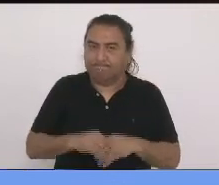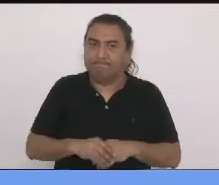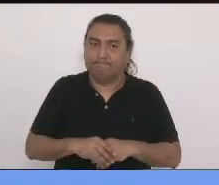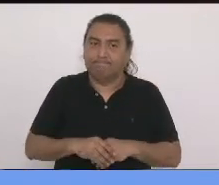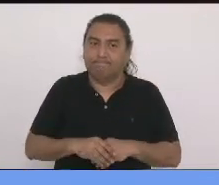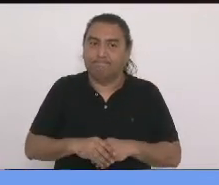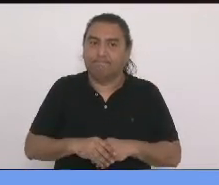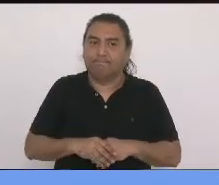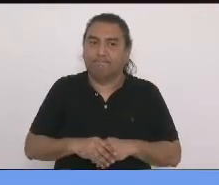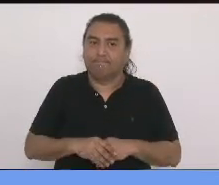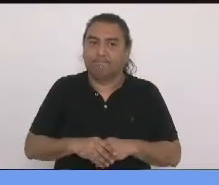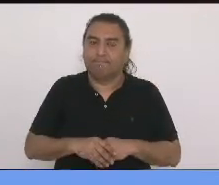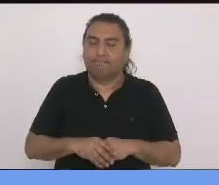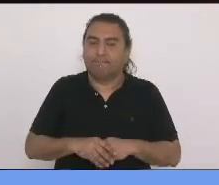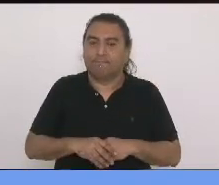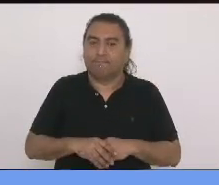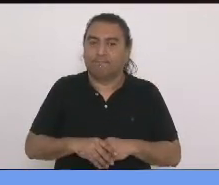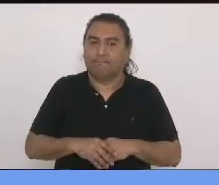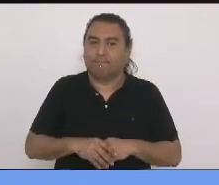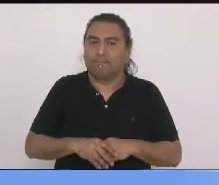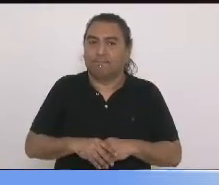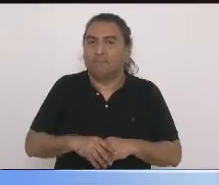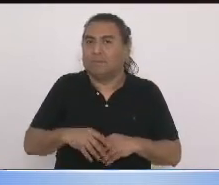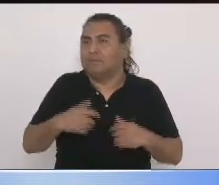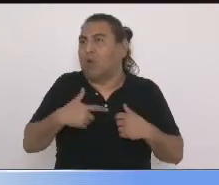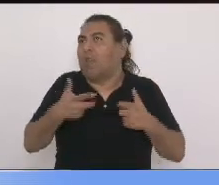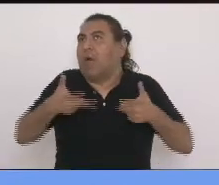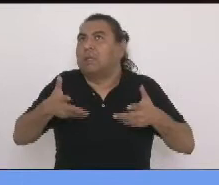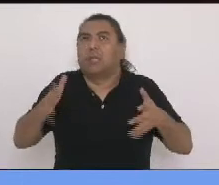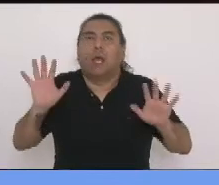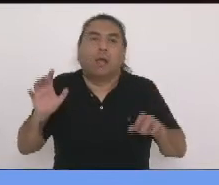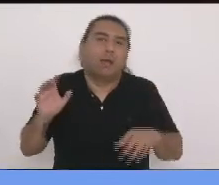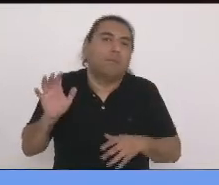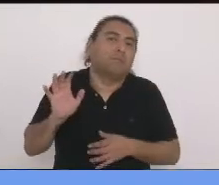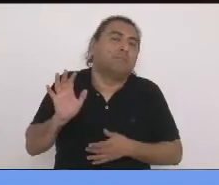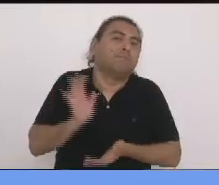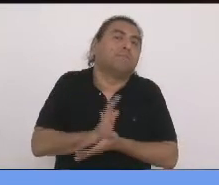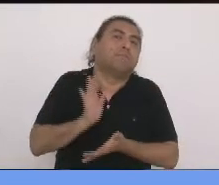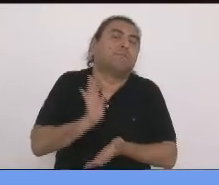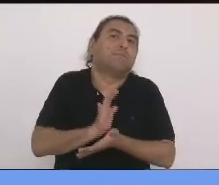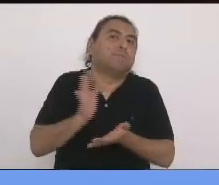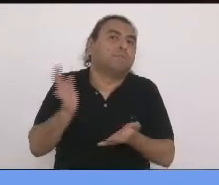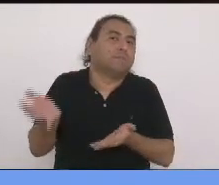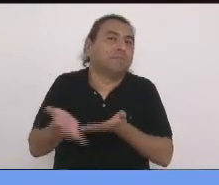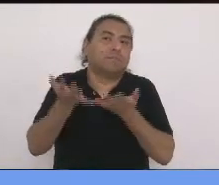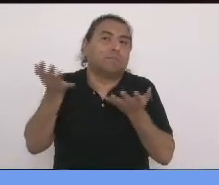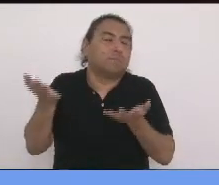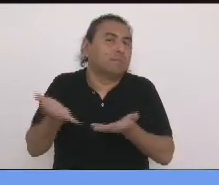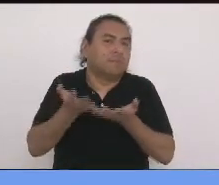yo no puedo decir así livianamente decía ah sí sí sí